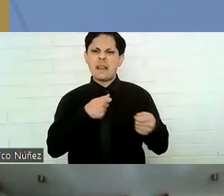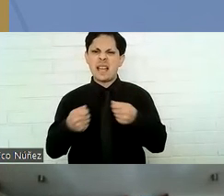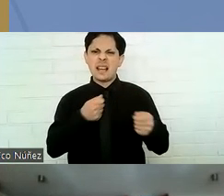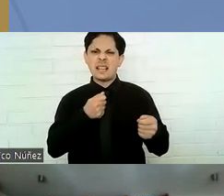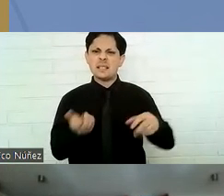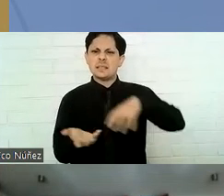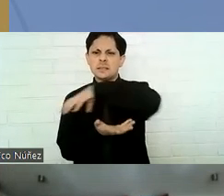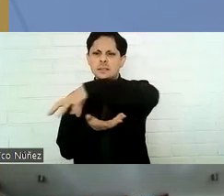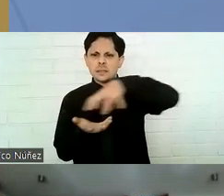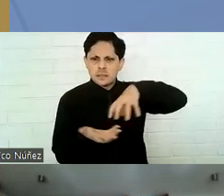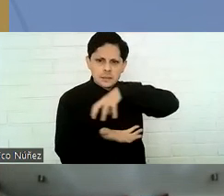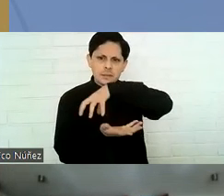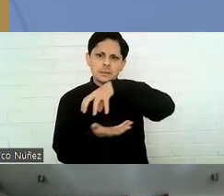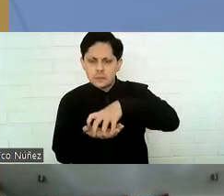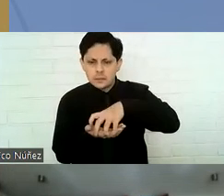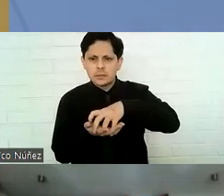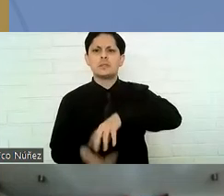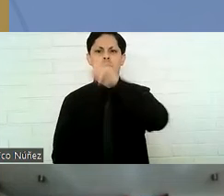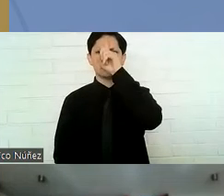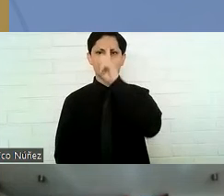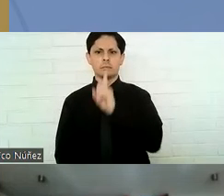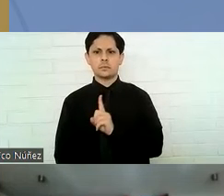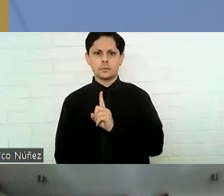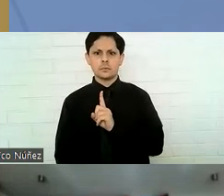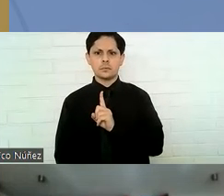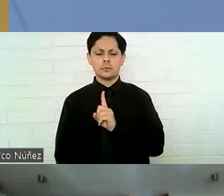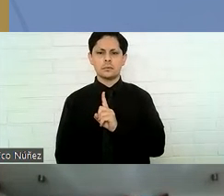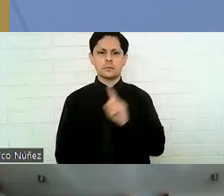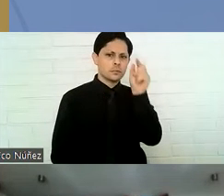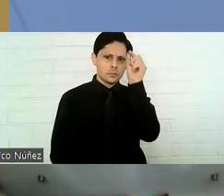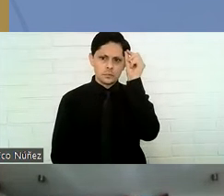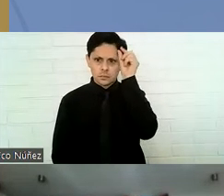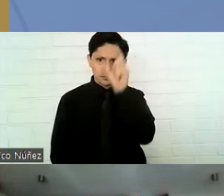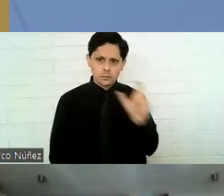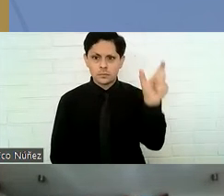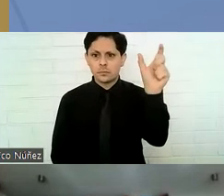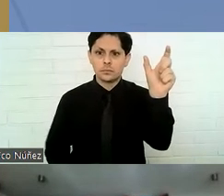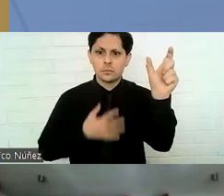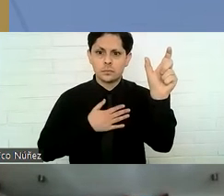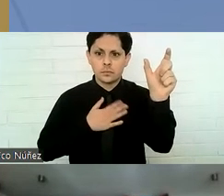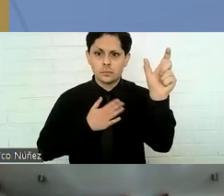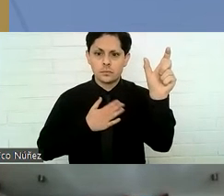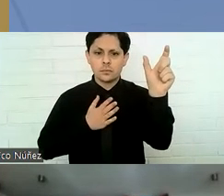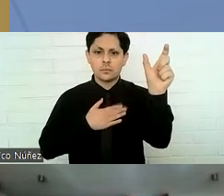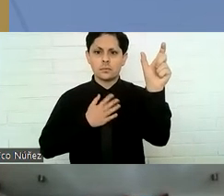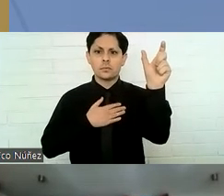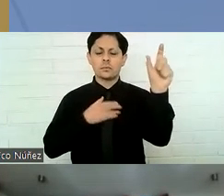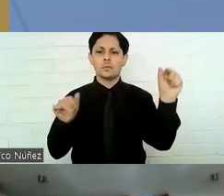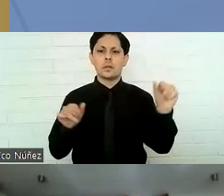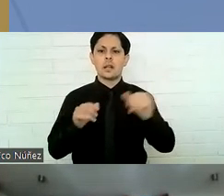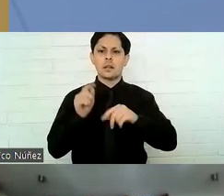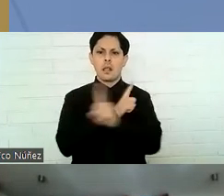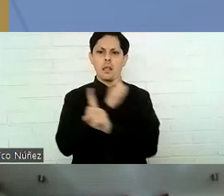generación de la categoría de individuo, la conceptualización del mismo, la dinámica del cambio en la